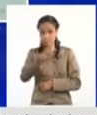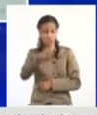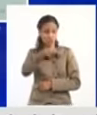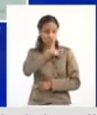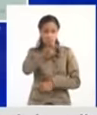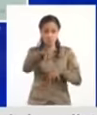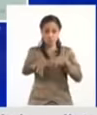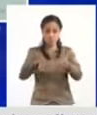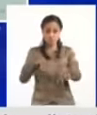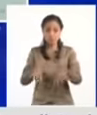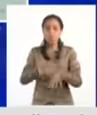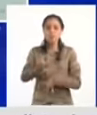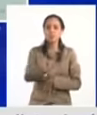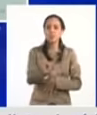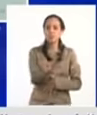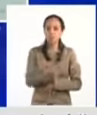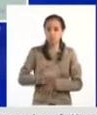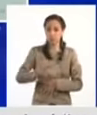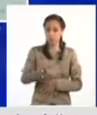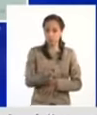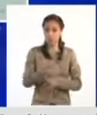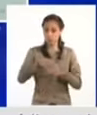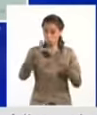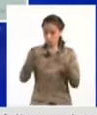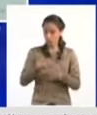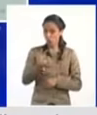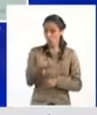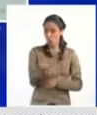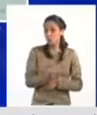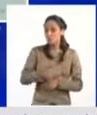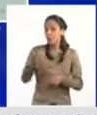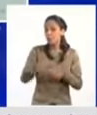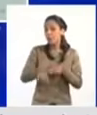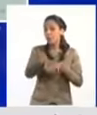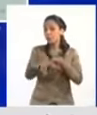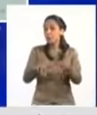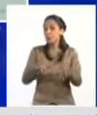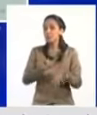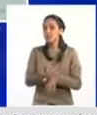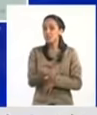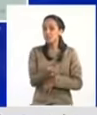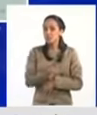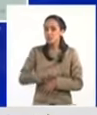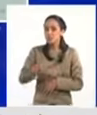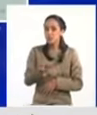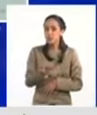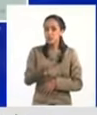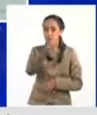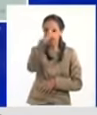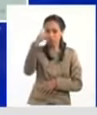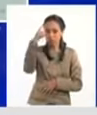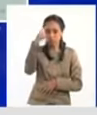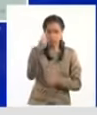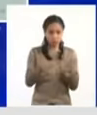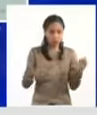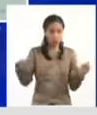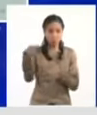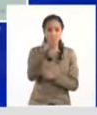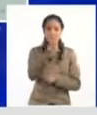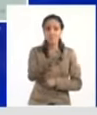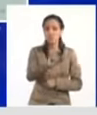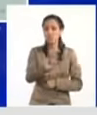en 6 de sus 8 municipios, las cifras mayores en el de Santi Espíritu con 168,